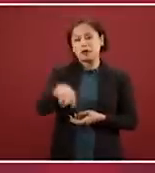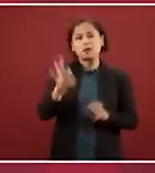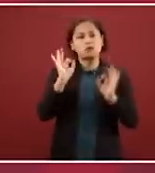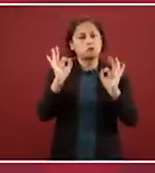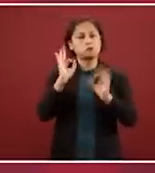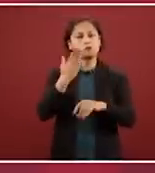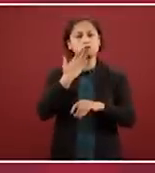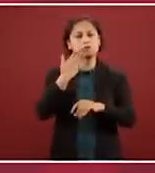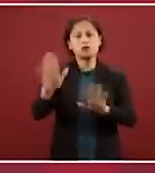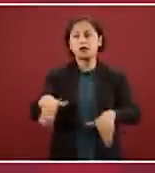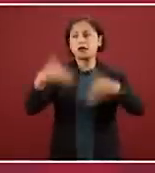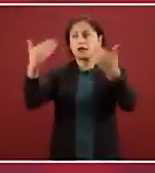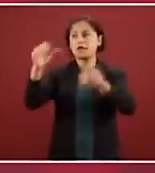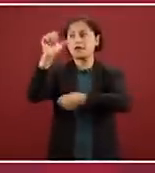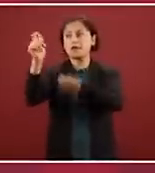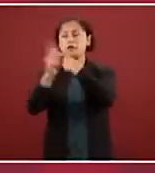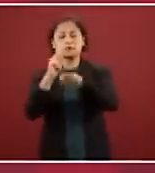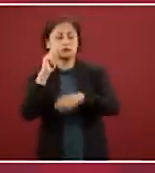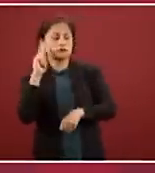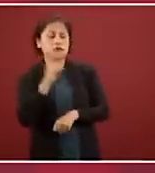países con